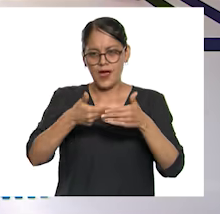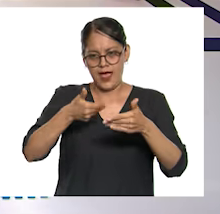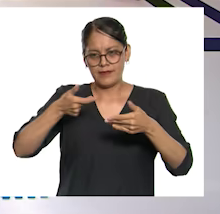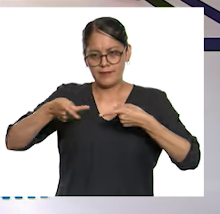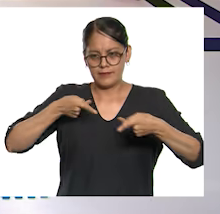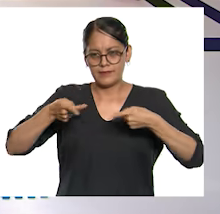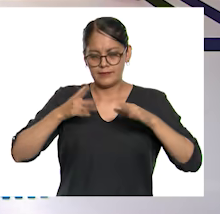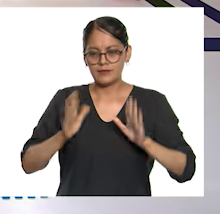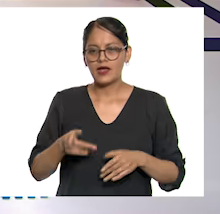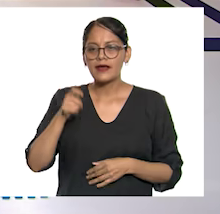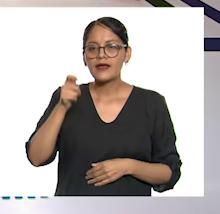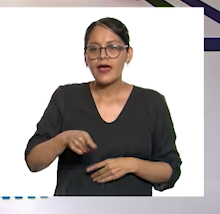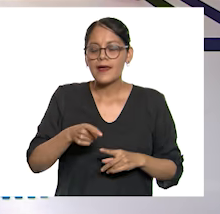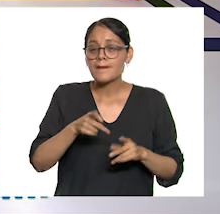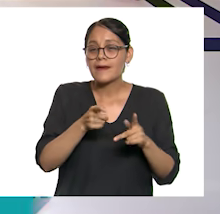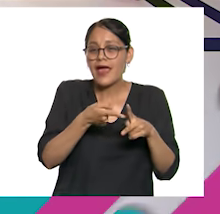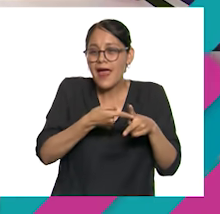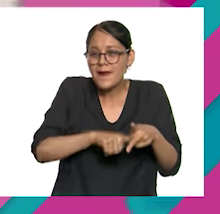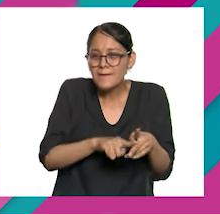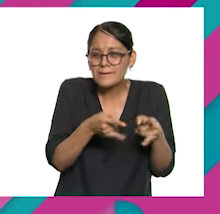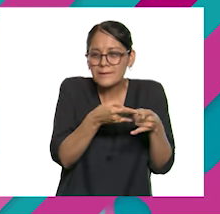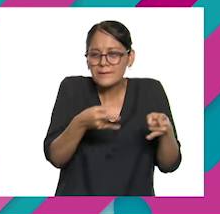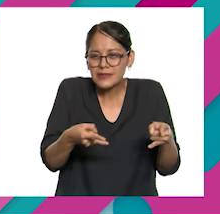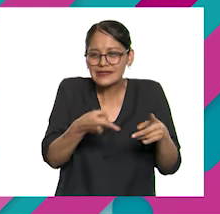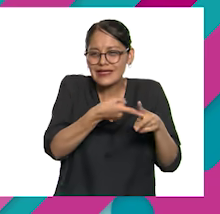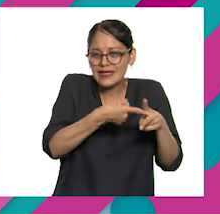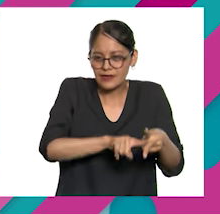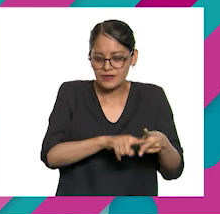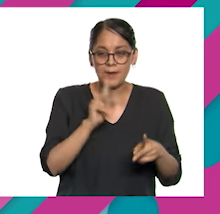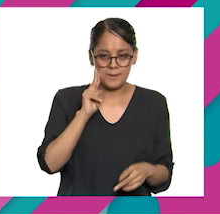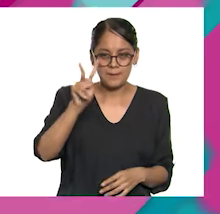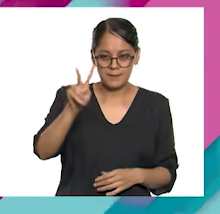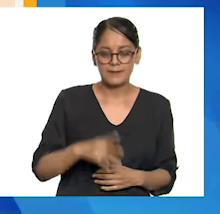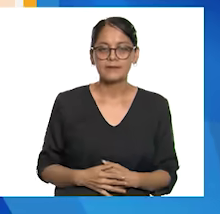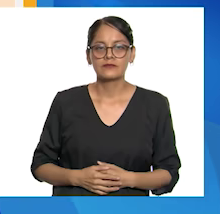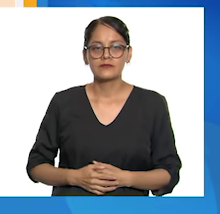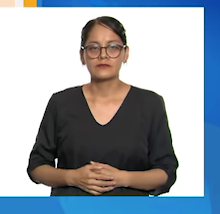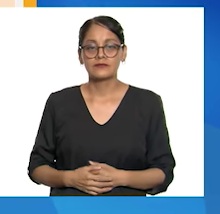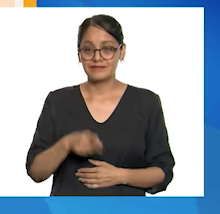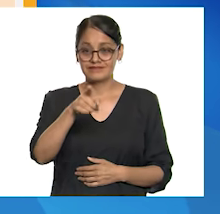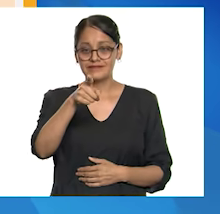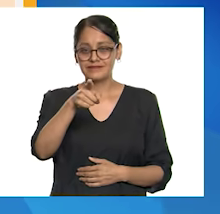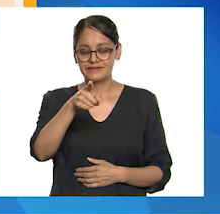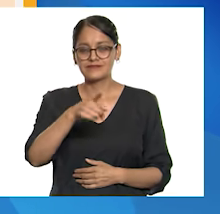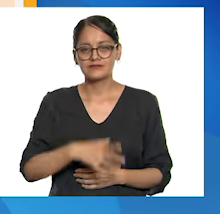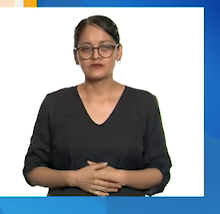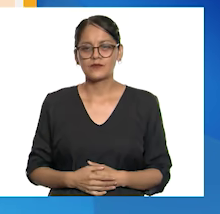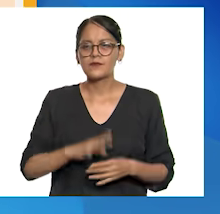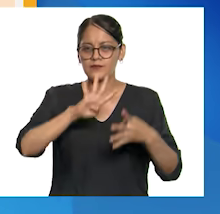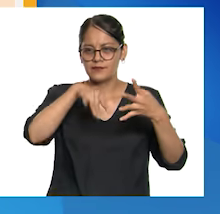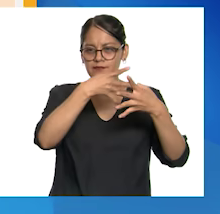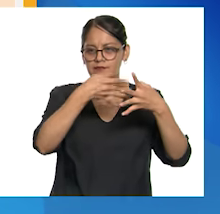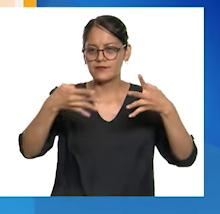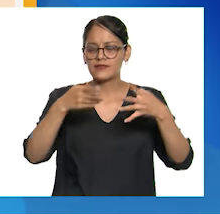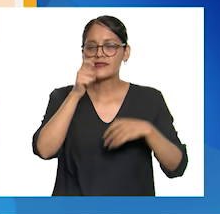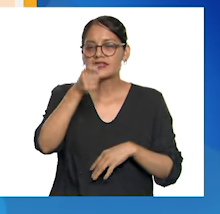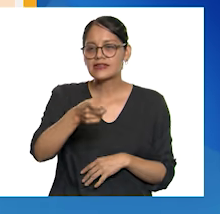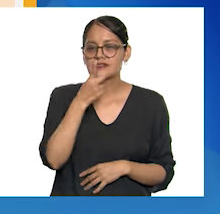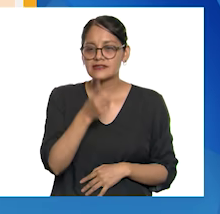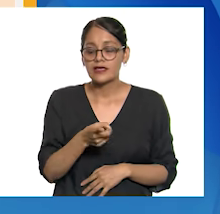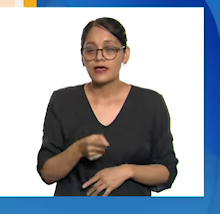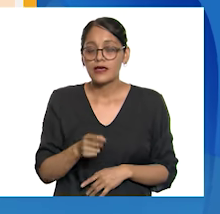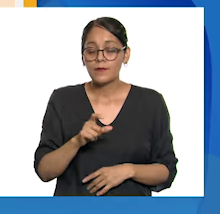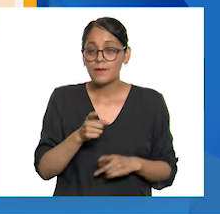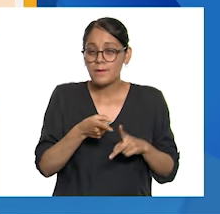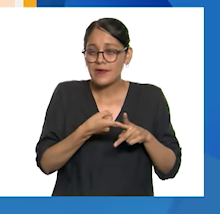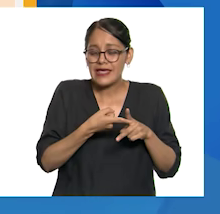corresponde al principio de la historia. Mira, ahí está. Ale, ¿qué sucede al principio